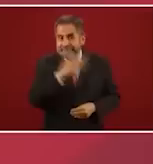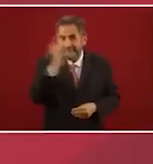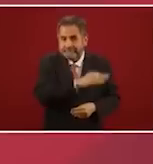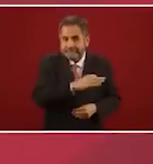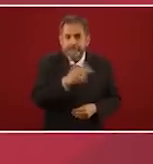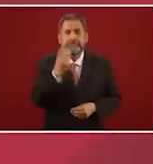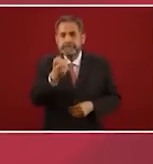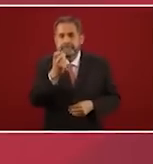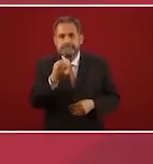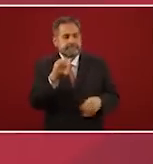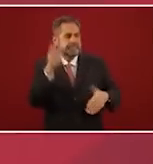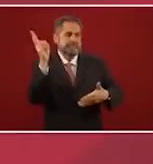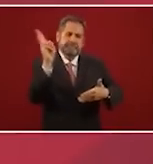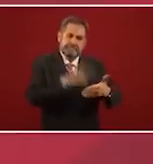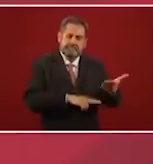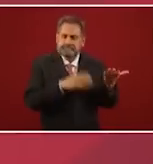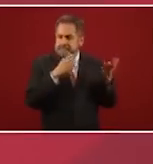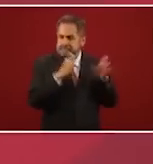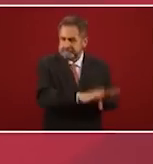cerró la planta.